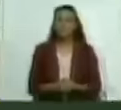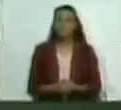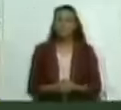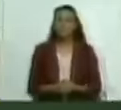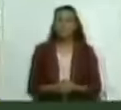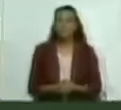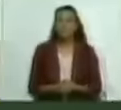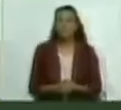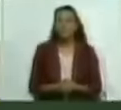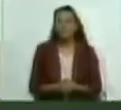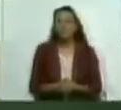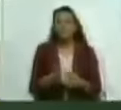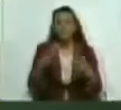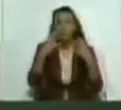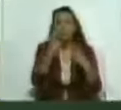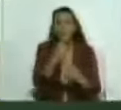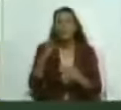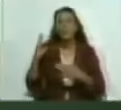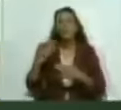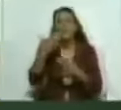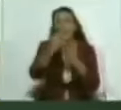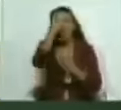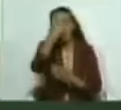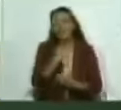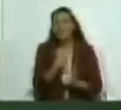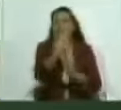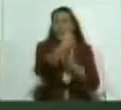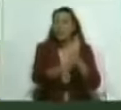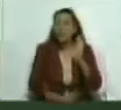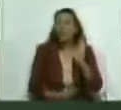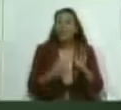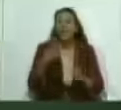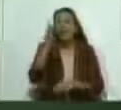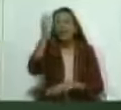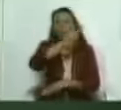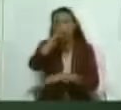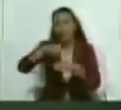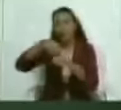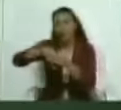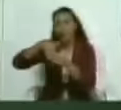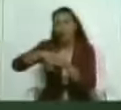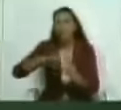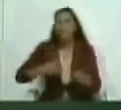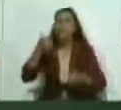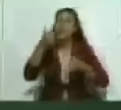Bien, de esta manera ha cumplido con los requisitos que establece el Consejo Nacional Electoral para